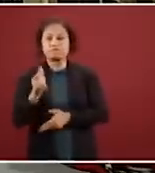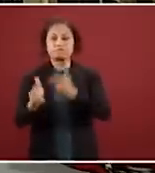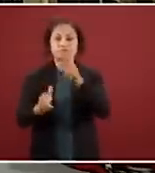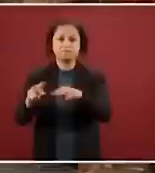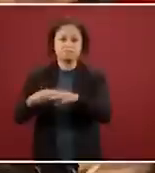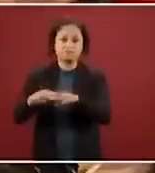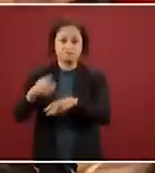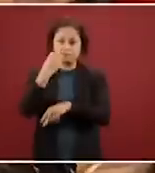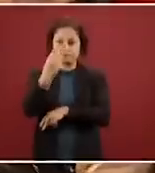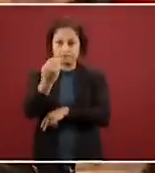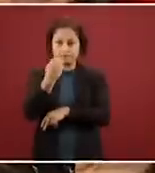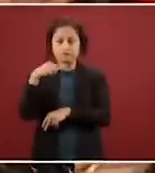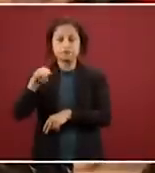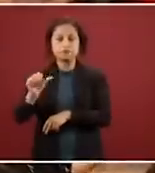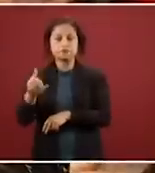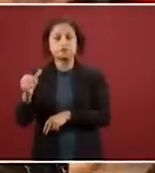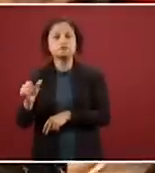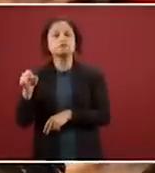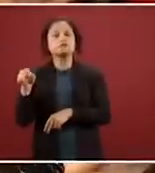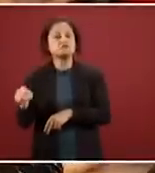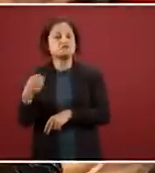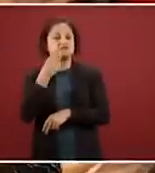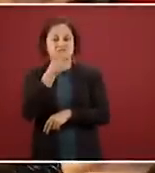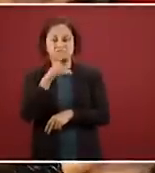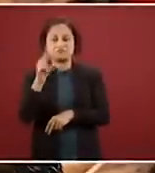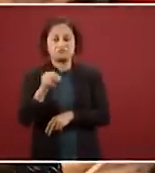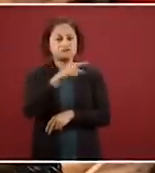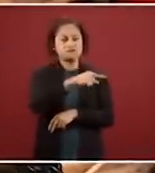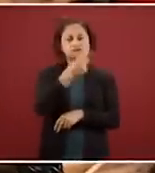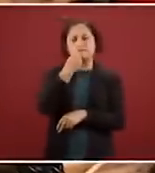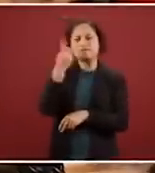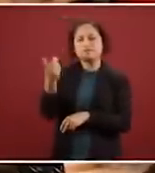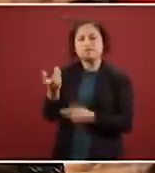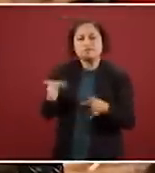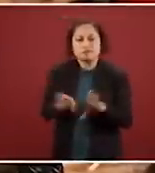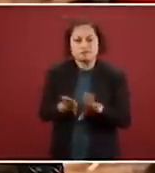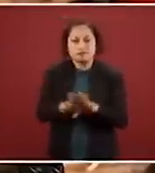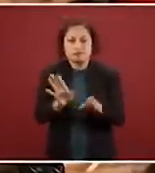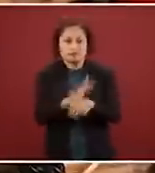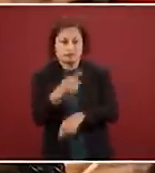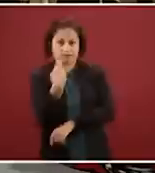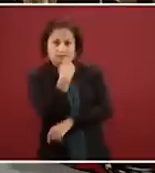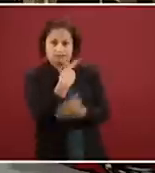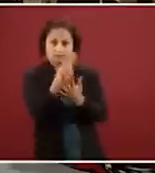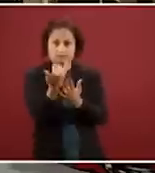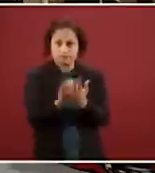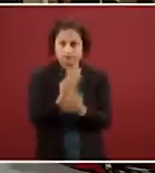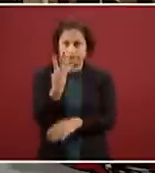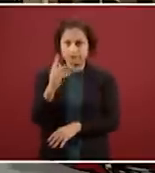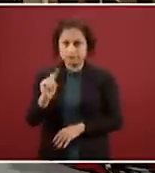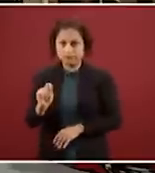enviaría, dado que es una de las obras principales que está ejecutándose desde la Cuarta Transformación? Les diría que no